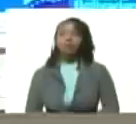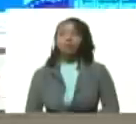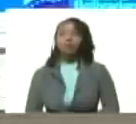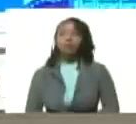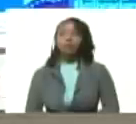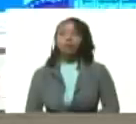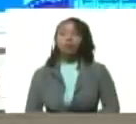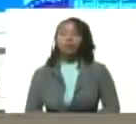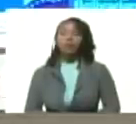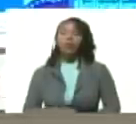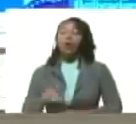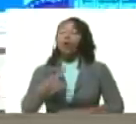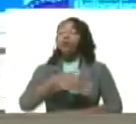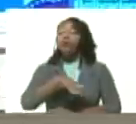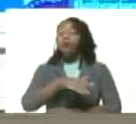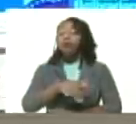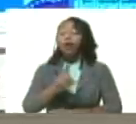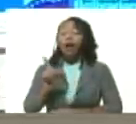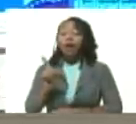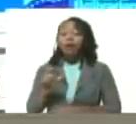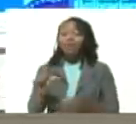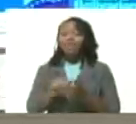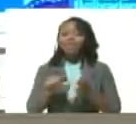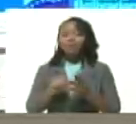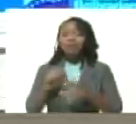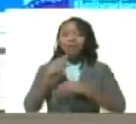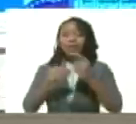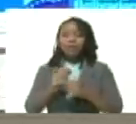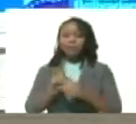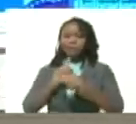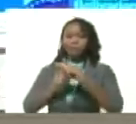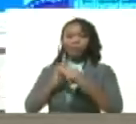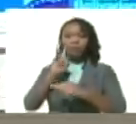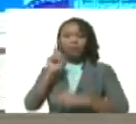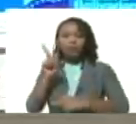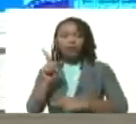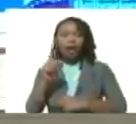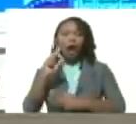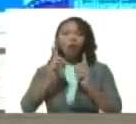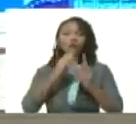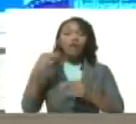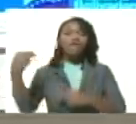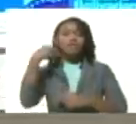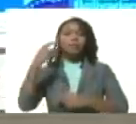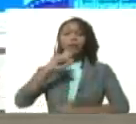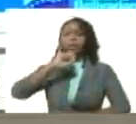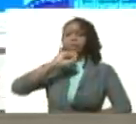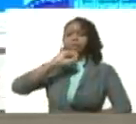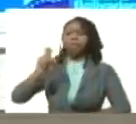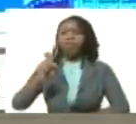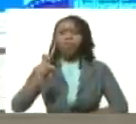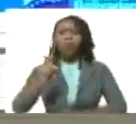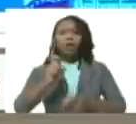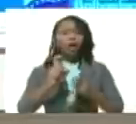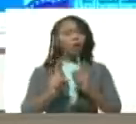morir, donde fueron estigmatizados, fueron víctimas de delitos de odio,